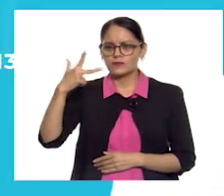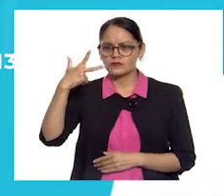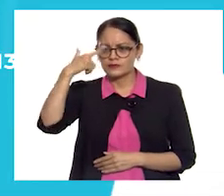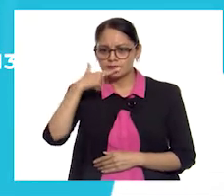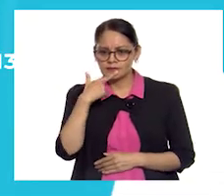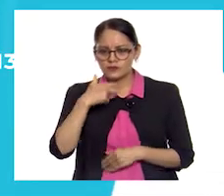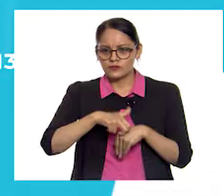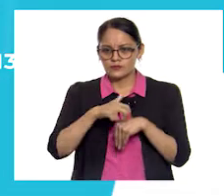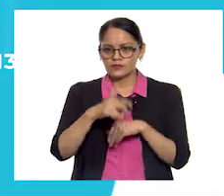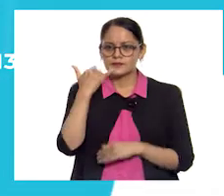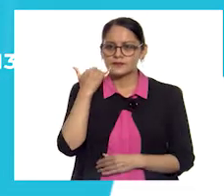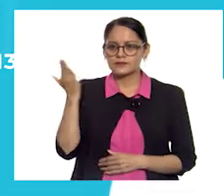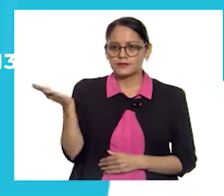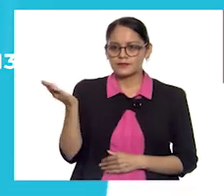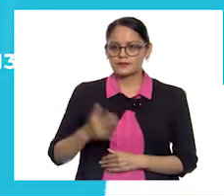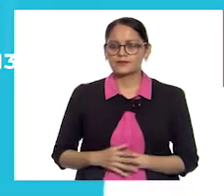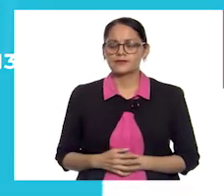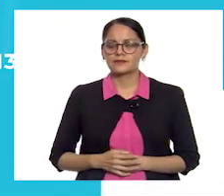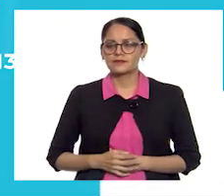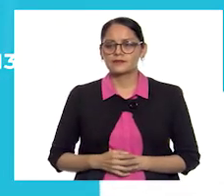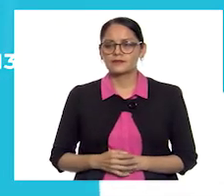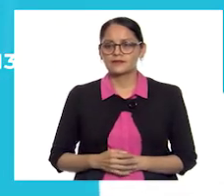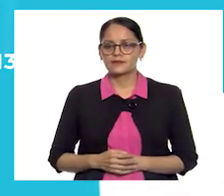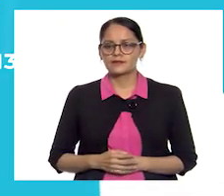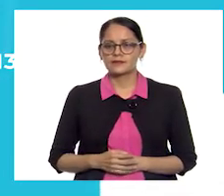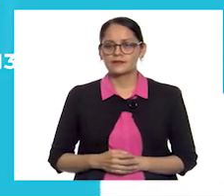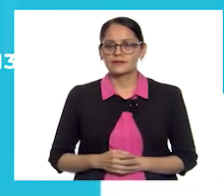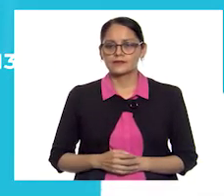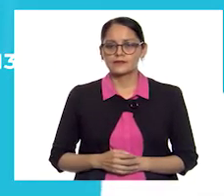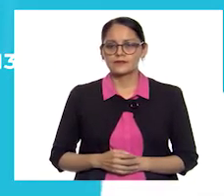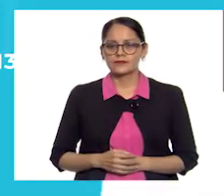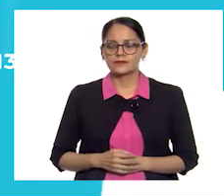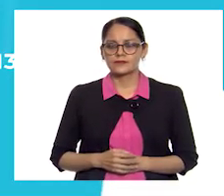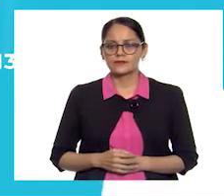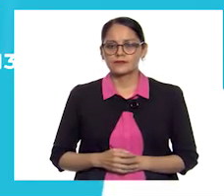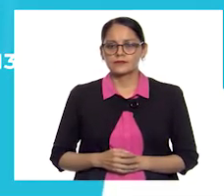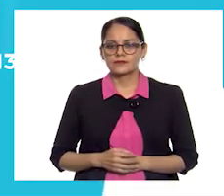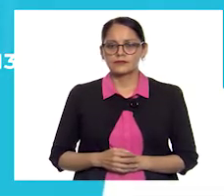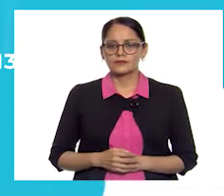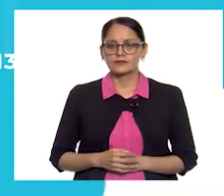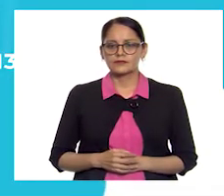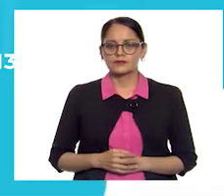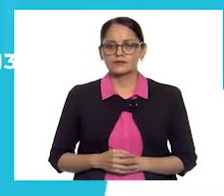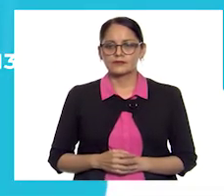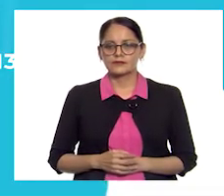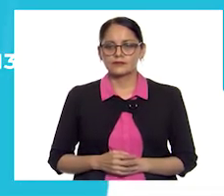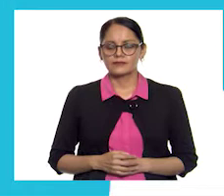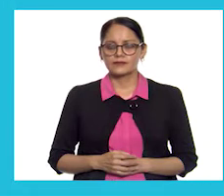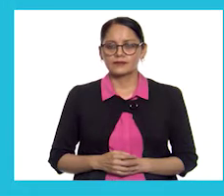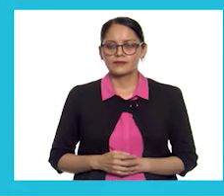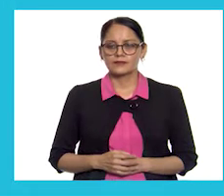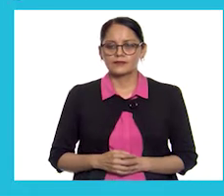teléfono 55 41 72 04 13. 100 líneas.